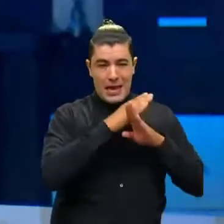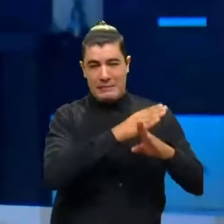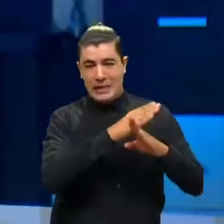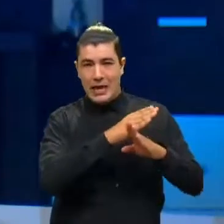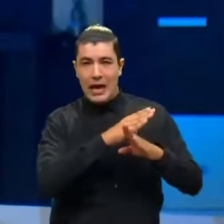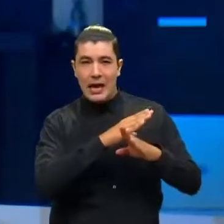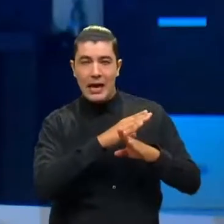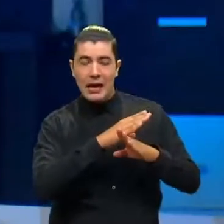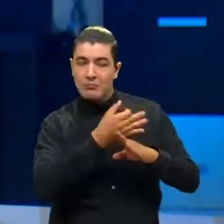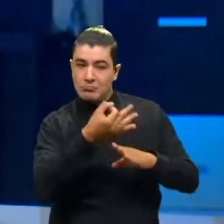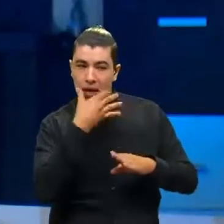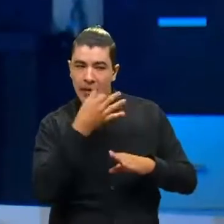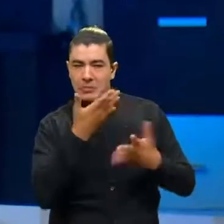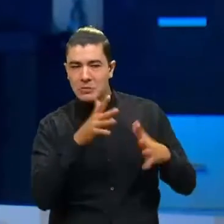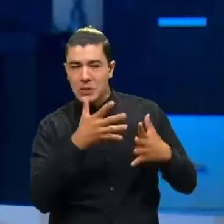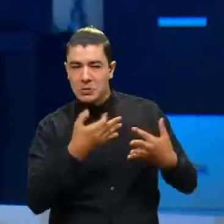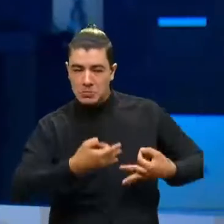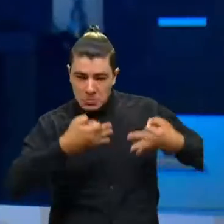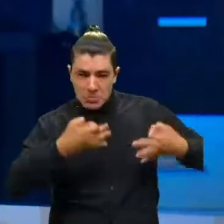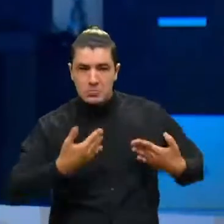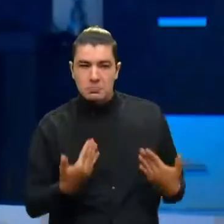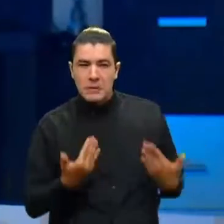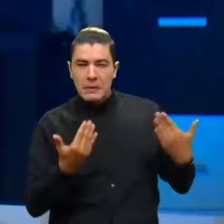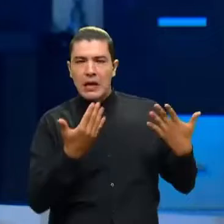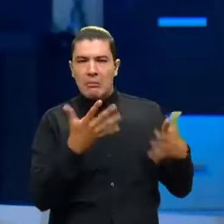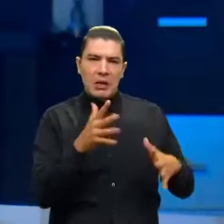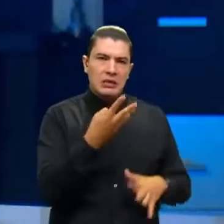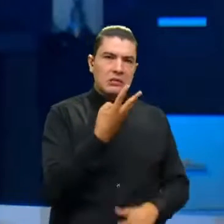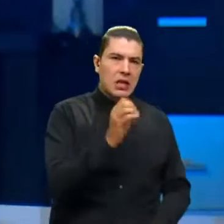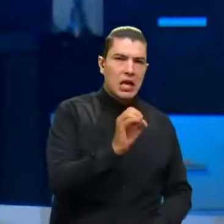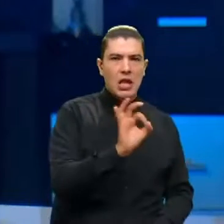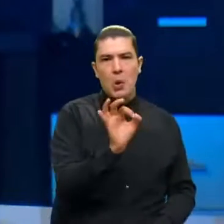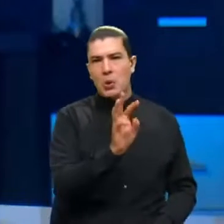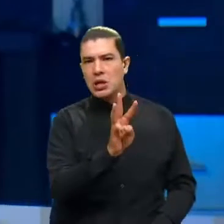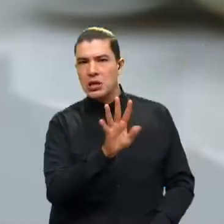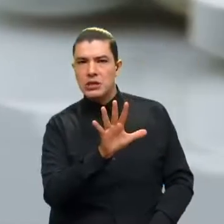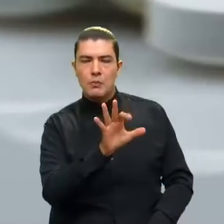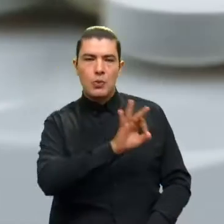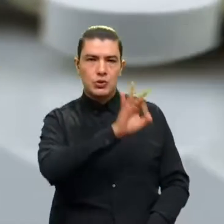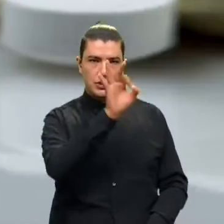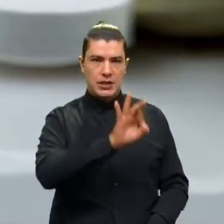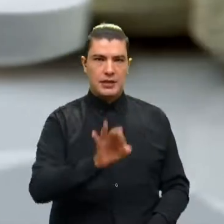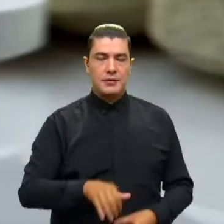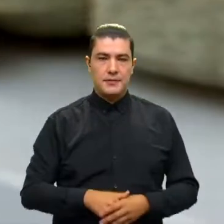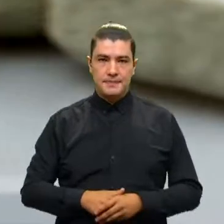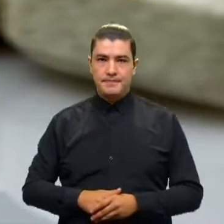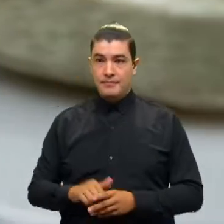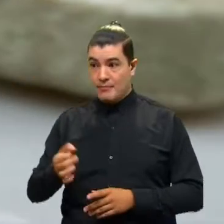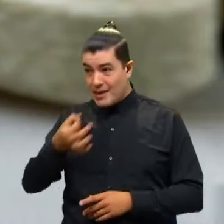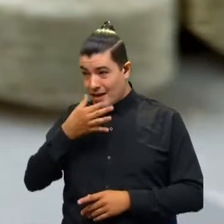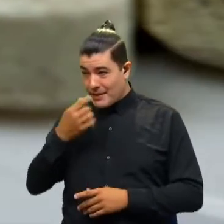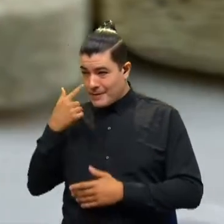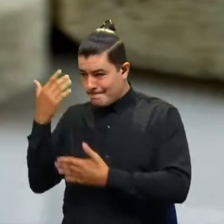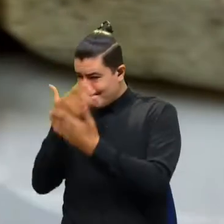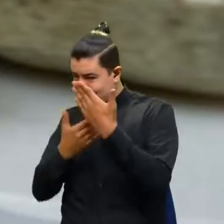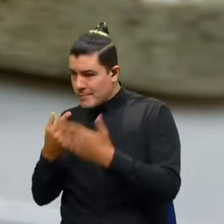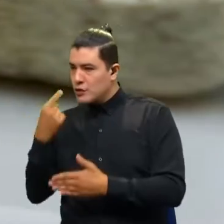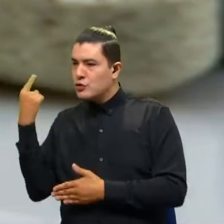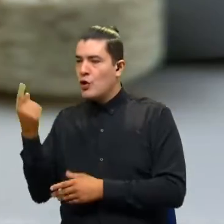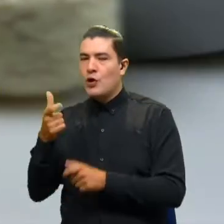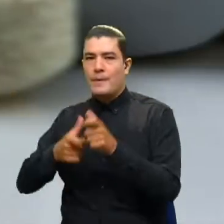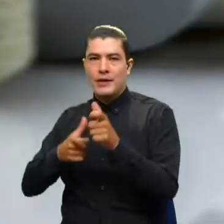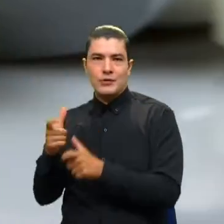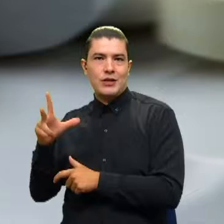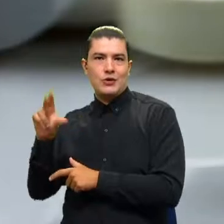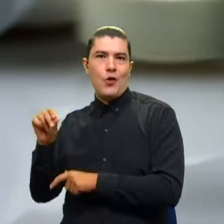el 30% y el 50%. Los estudios clínicos del medicamento solo se hicieron en personas no